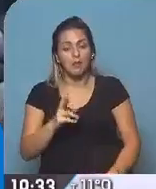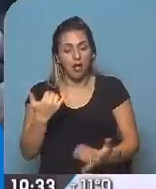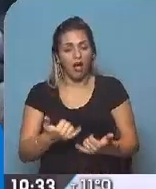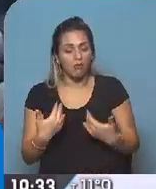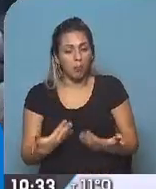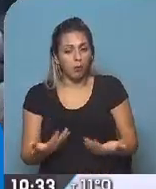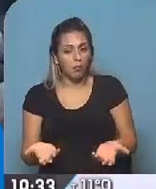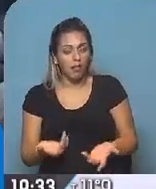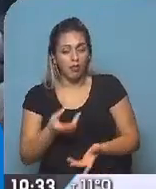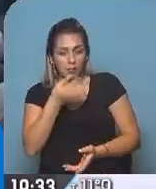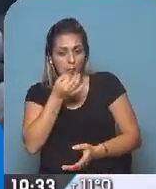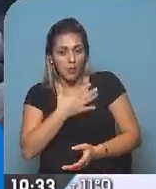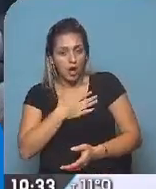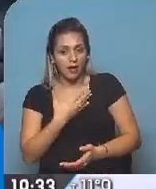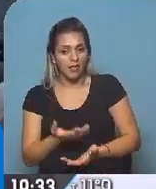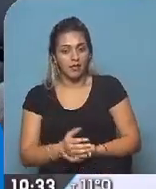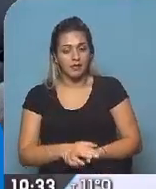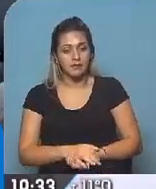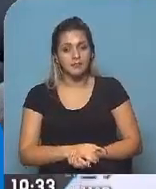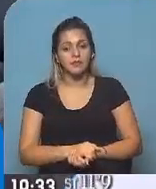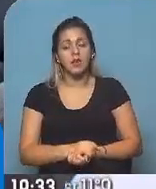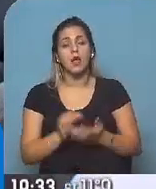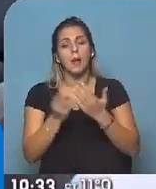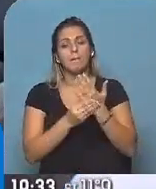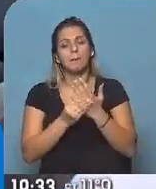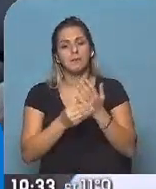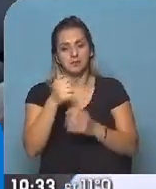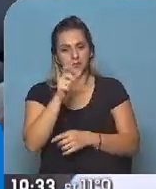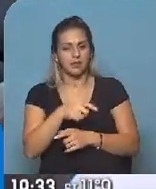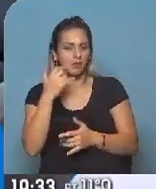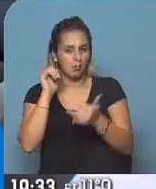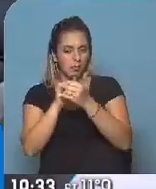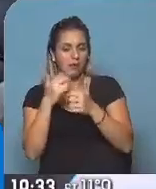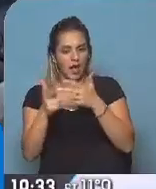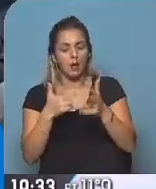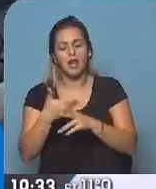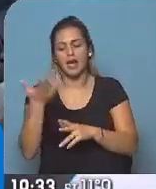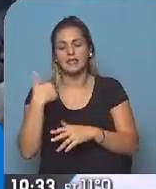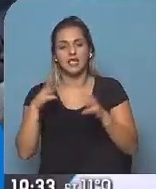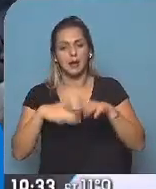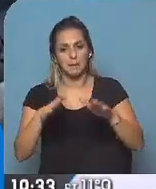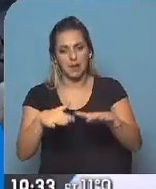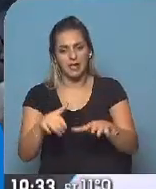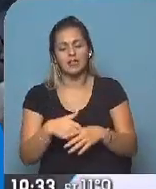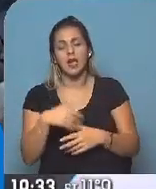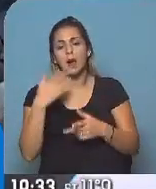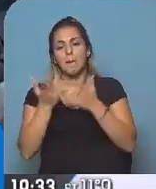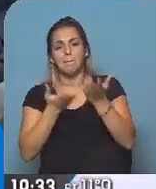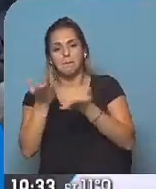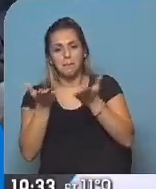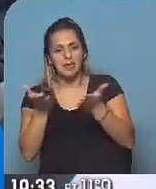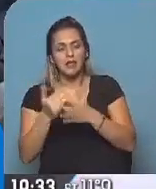de la forma que queremos actuar. Ministro, con la marcha que hubo en la jornada de ayer de algunas personas pidiendo que no salgan definitivamente las Fuerzas Armadas a la